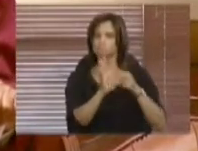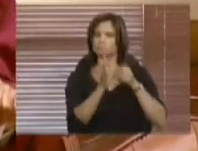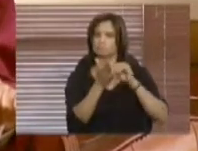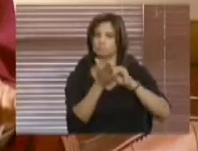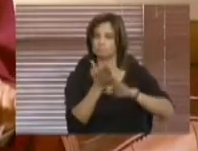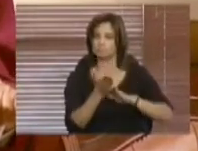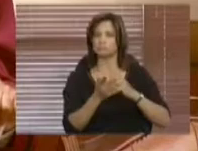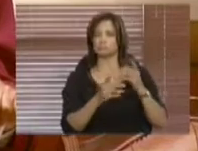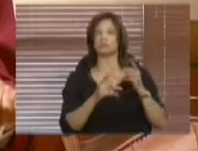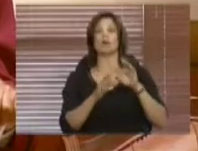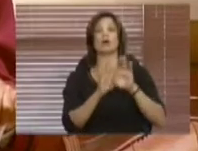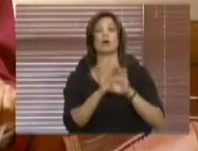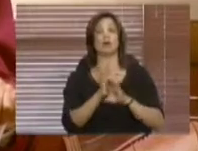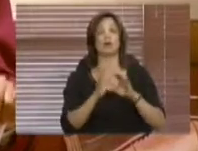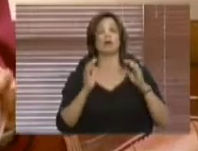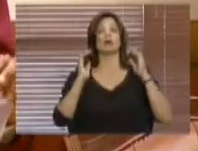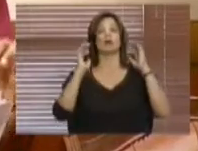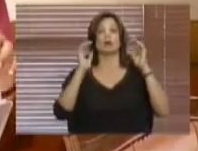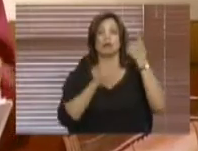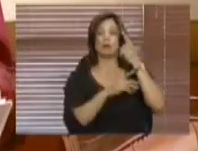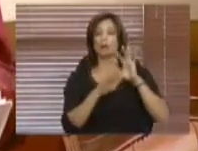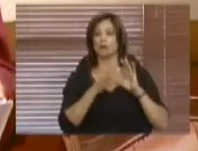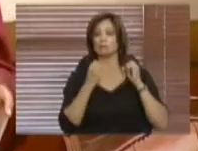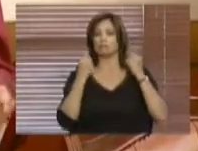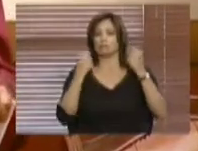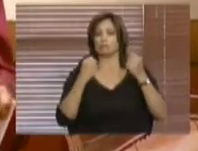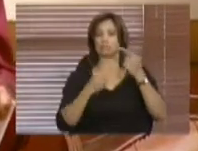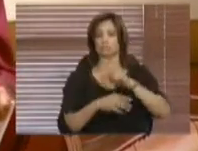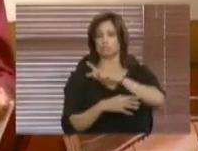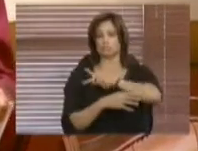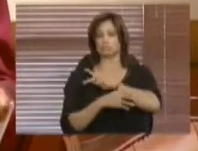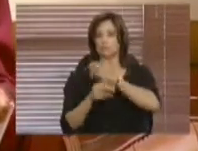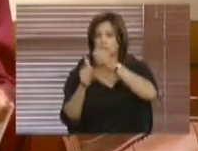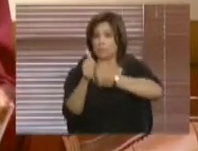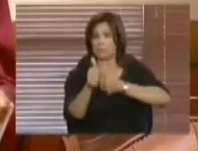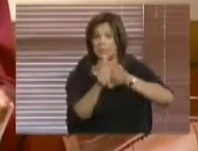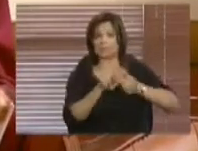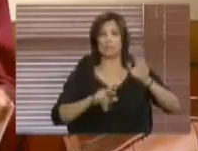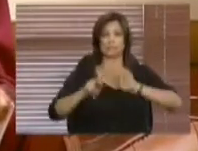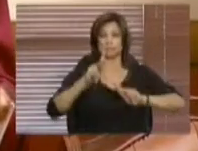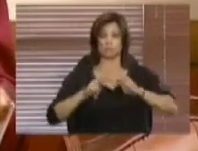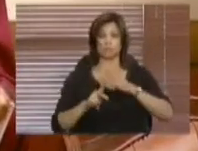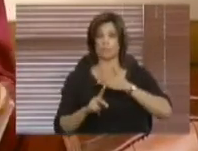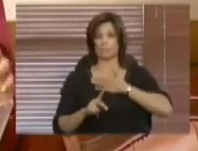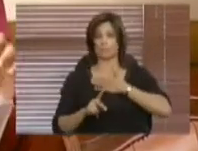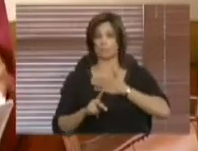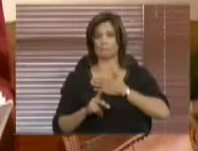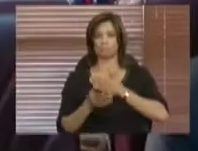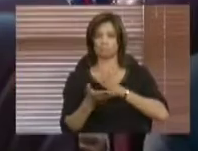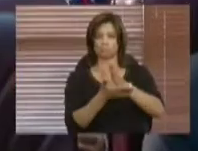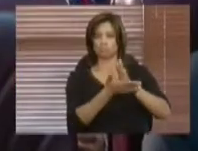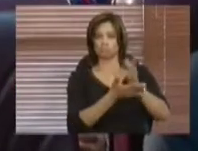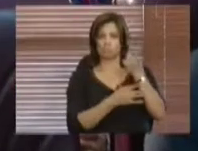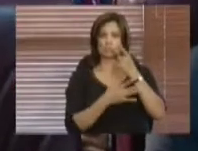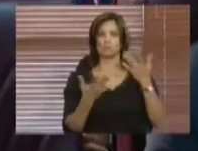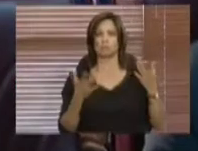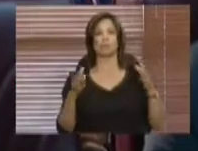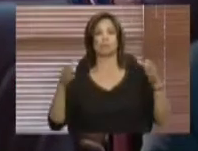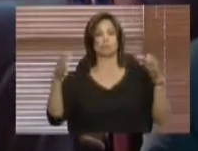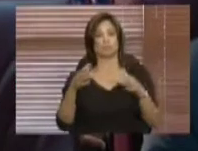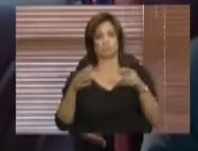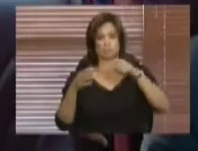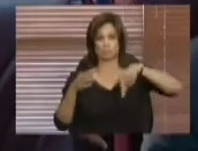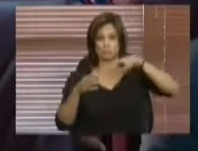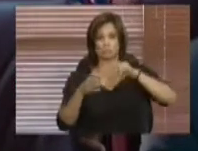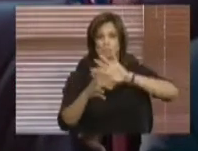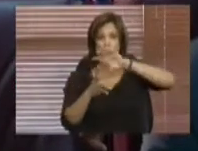constitucional fortalecerá los vínculos de pertenencia de cada individuo en particular con la colectividad de la